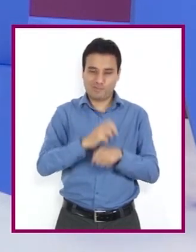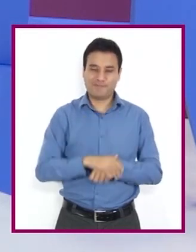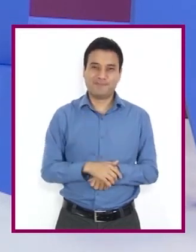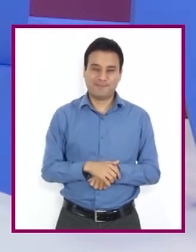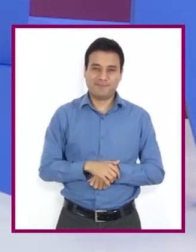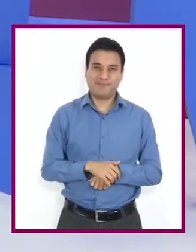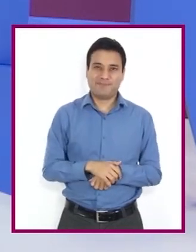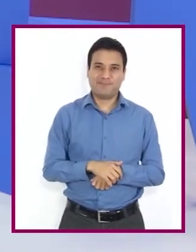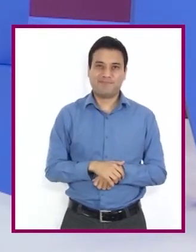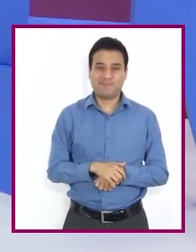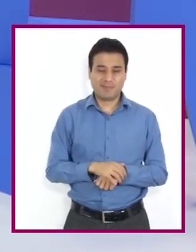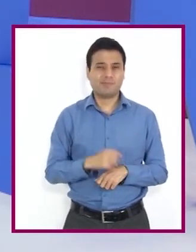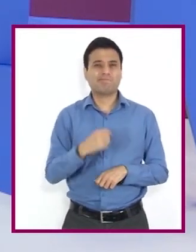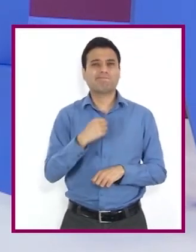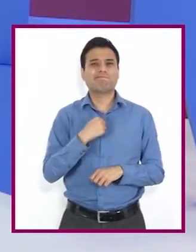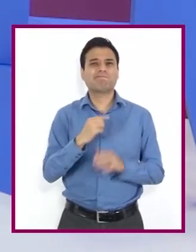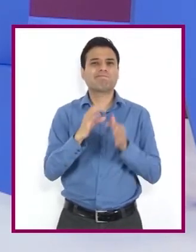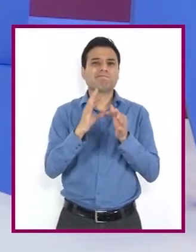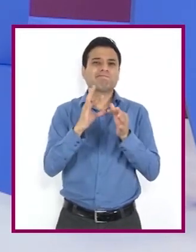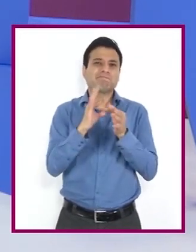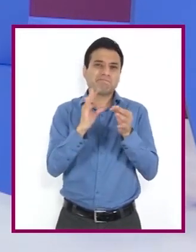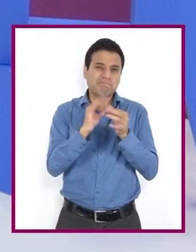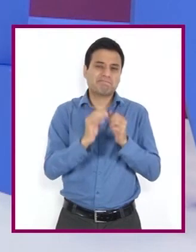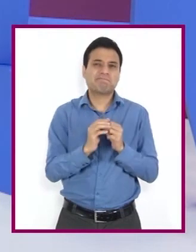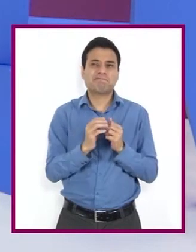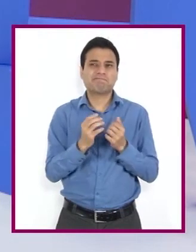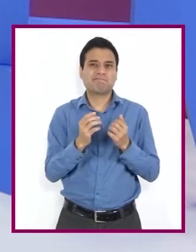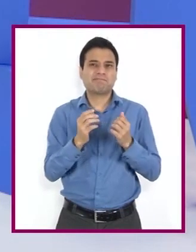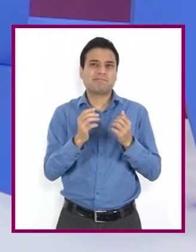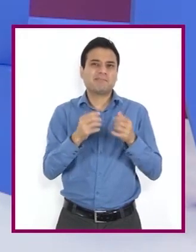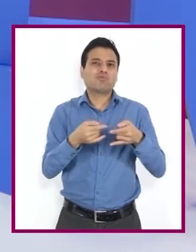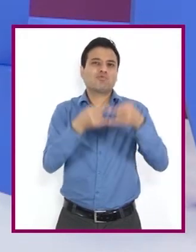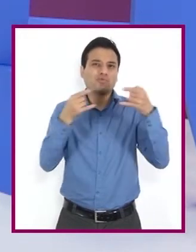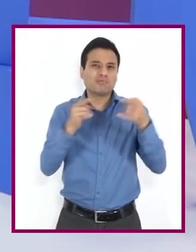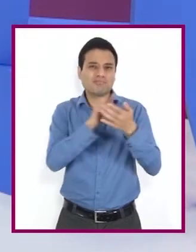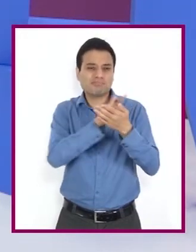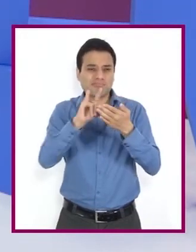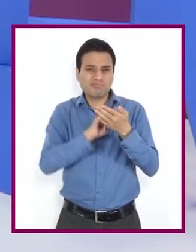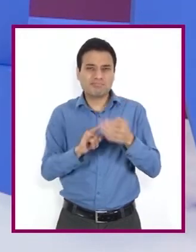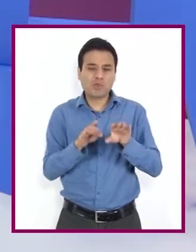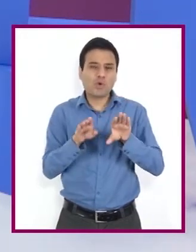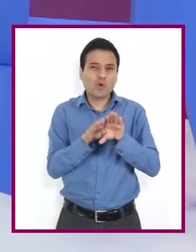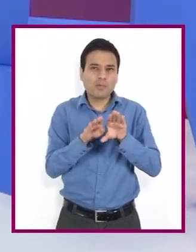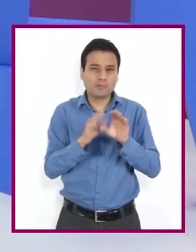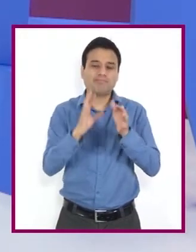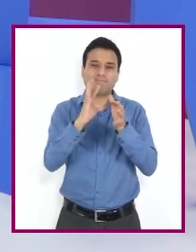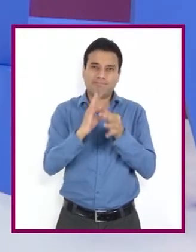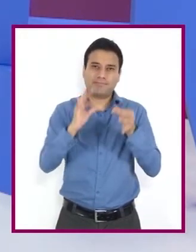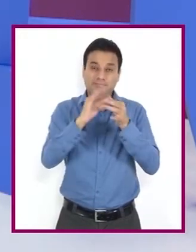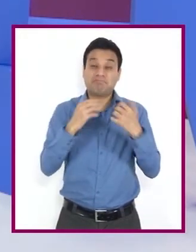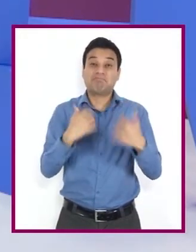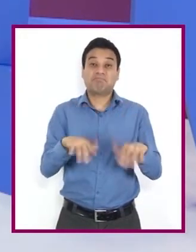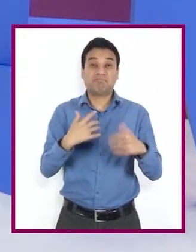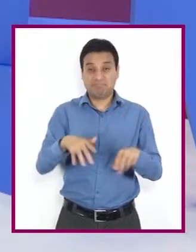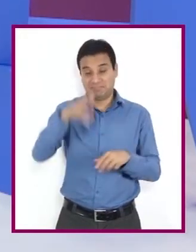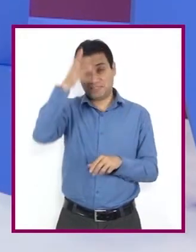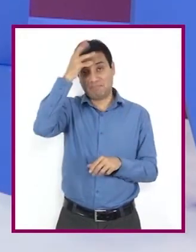la que hemos compartido Ilustrando la Ficción. Hemos aprendido algo nuevo